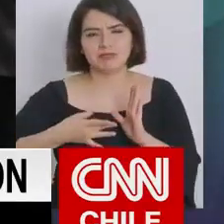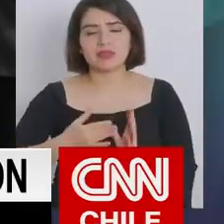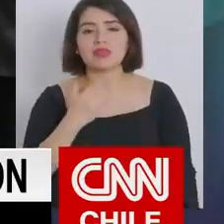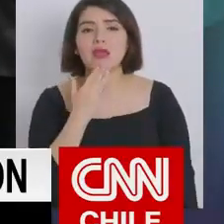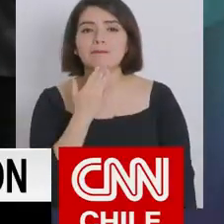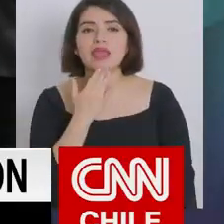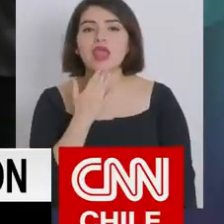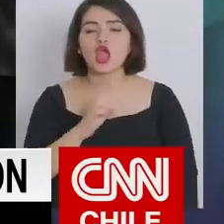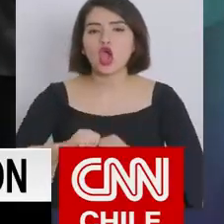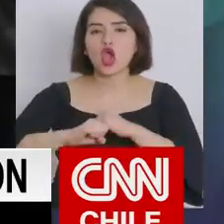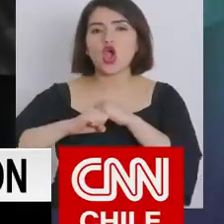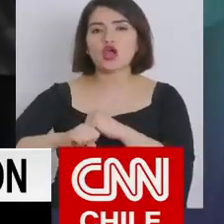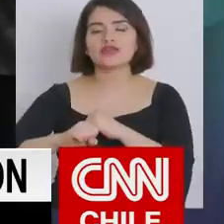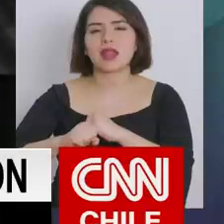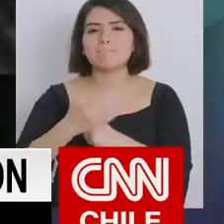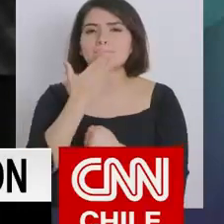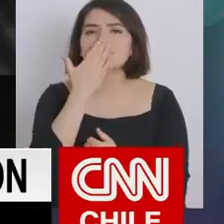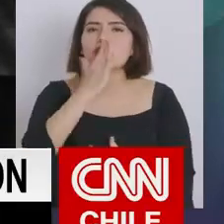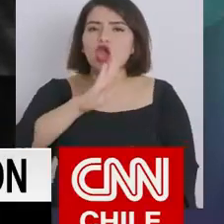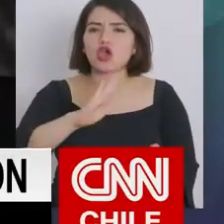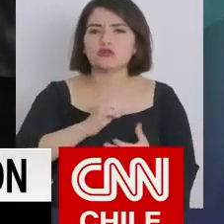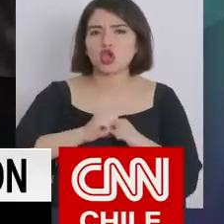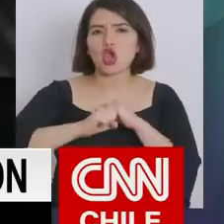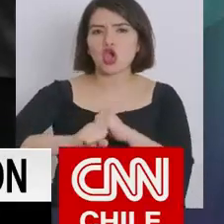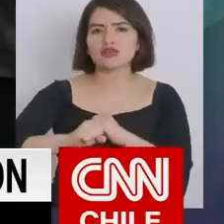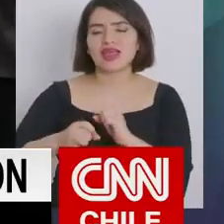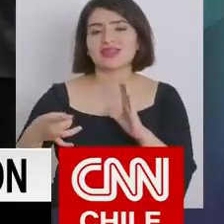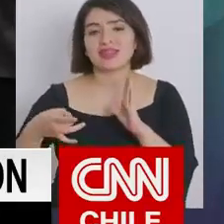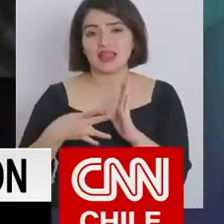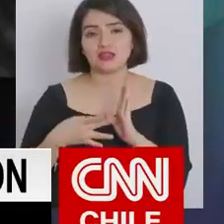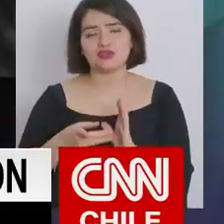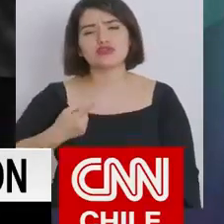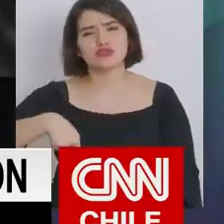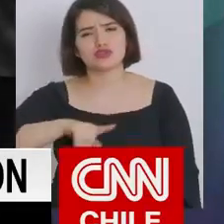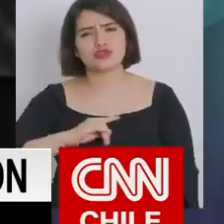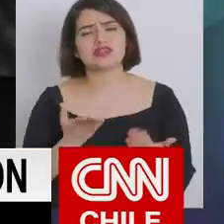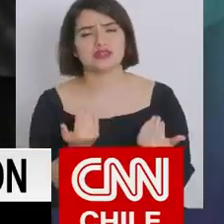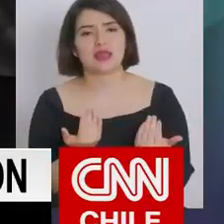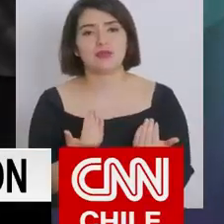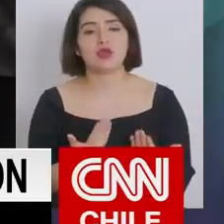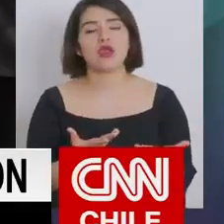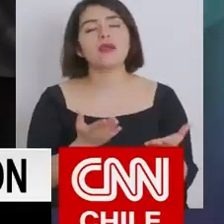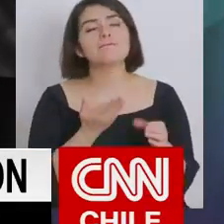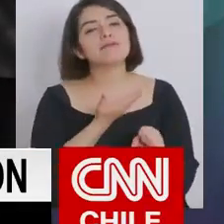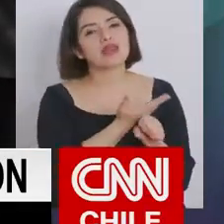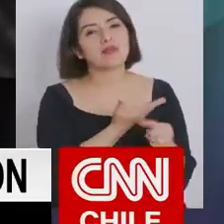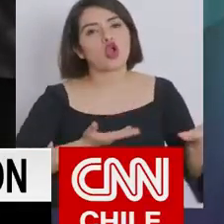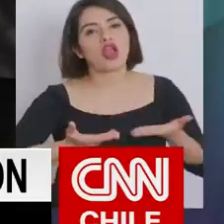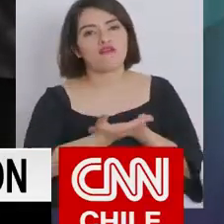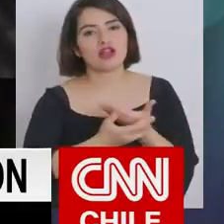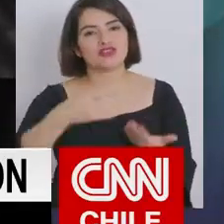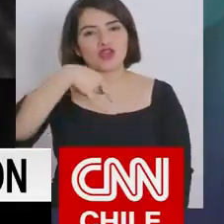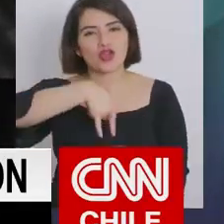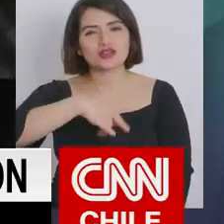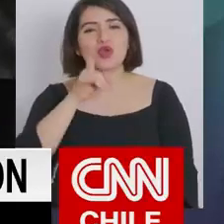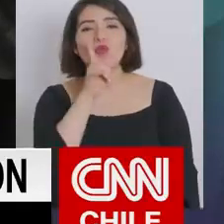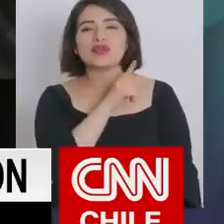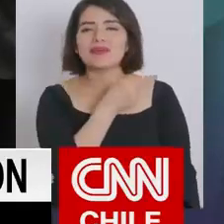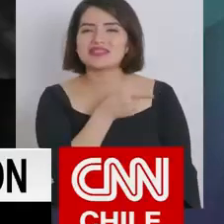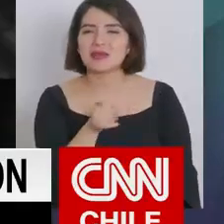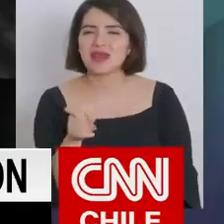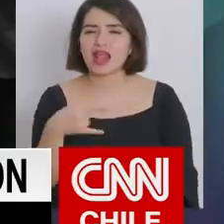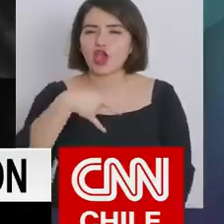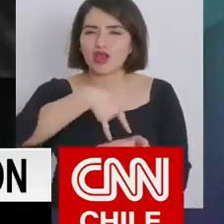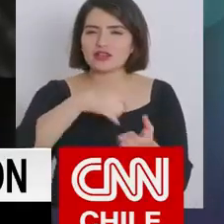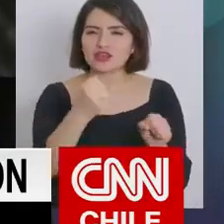mejores herramientas los crímenes es algo que es muy necesario y en eso, por supuesto, que le pedimos la colaboración al Congreso. La última semana de Congreso trabajó